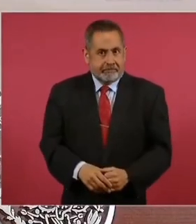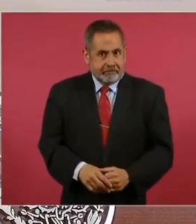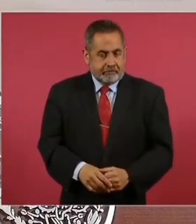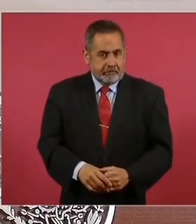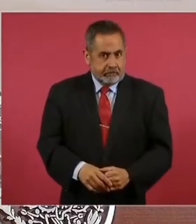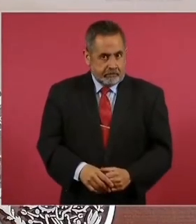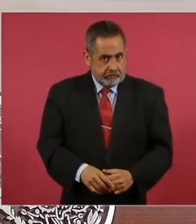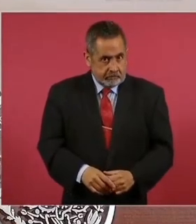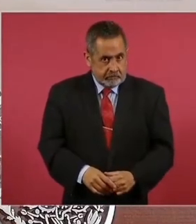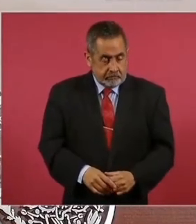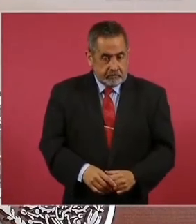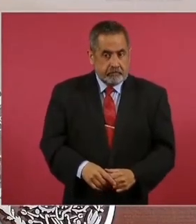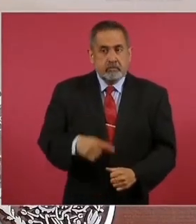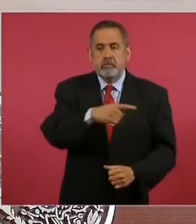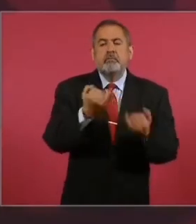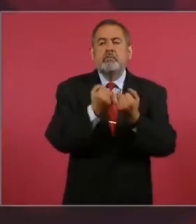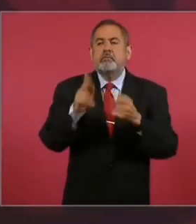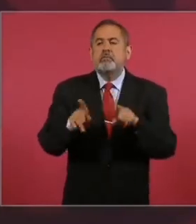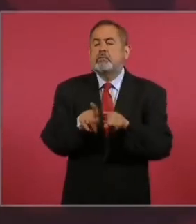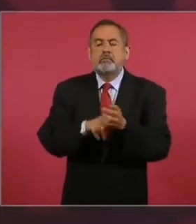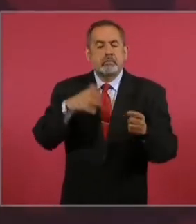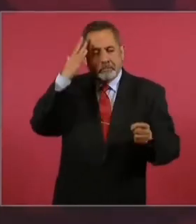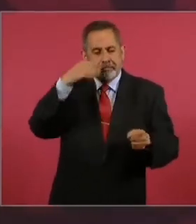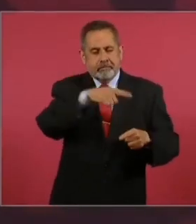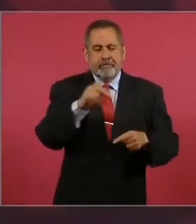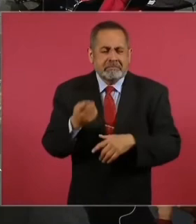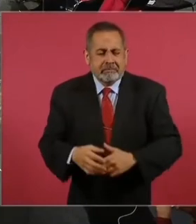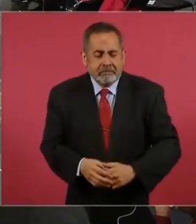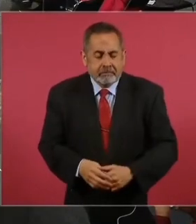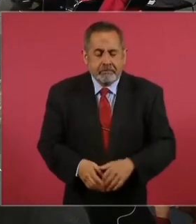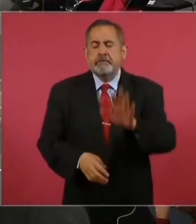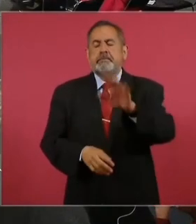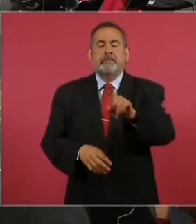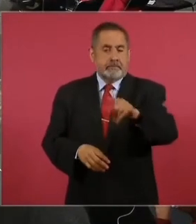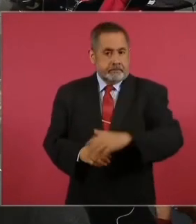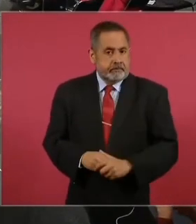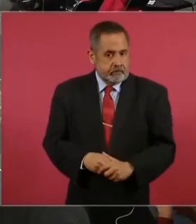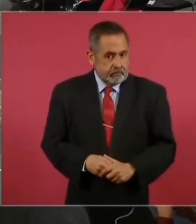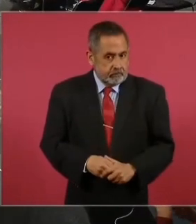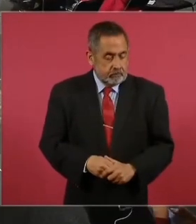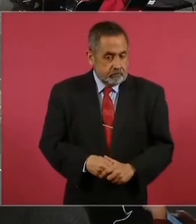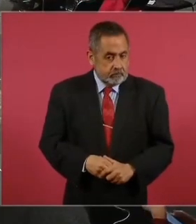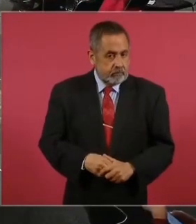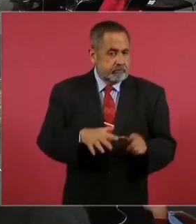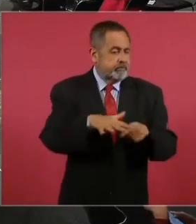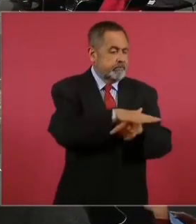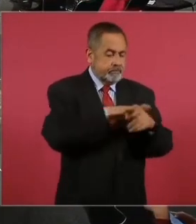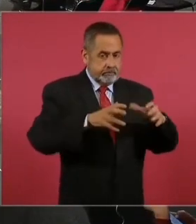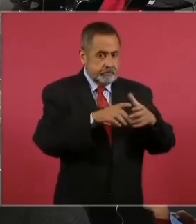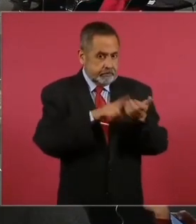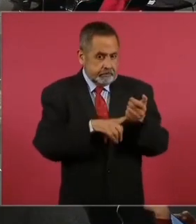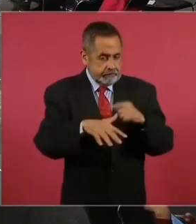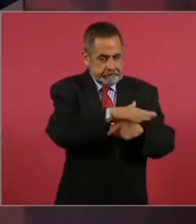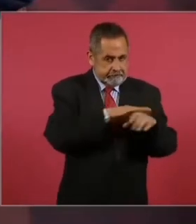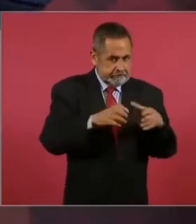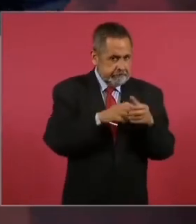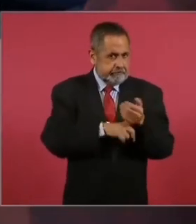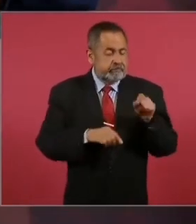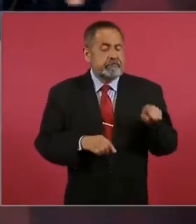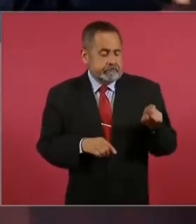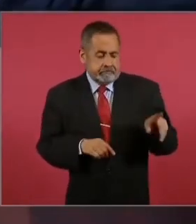los que están como la señora Pajés, porque sí, hay ese ambiente, ¿no?,